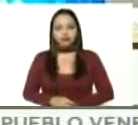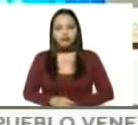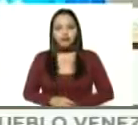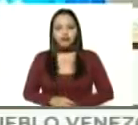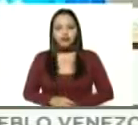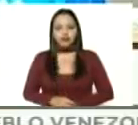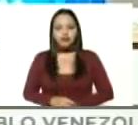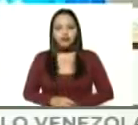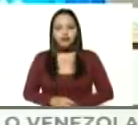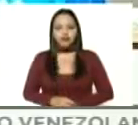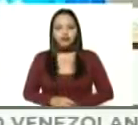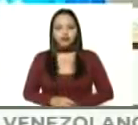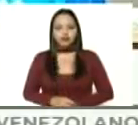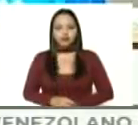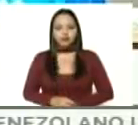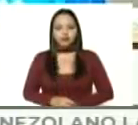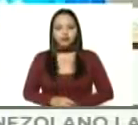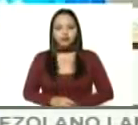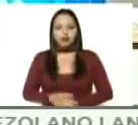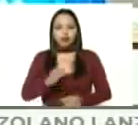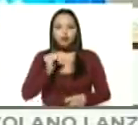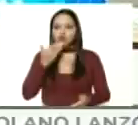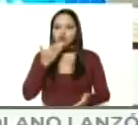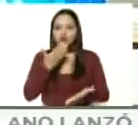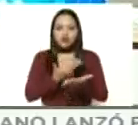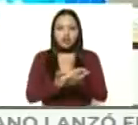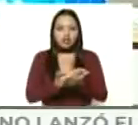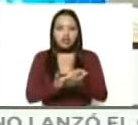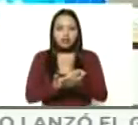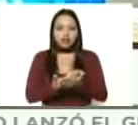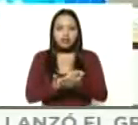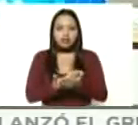Mr. David Bislett.